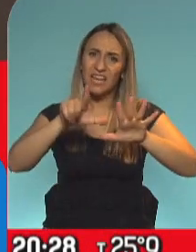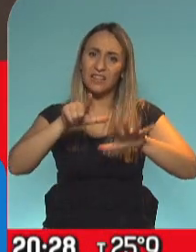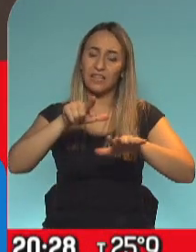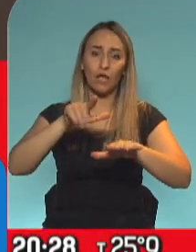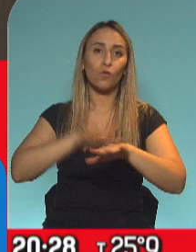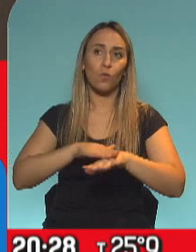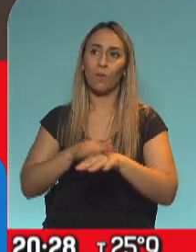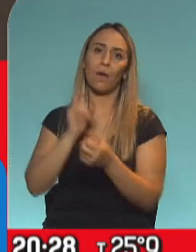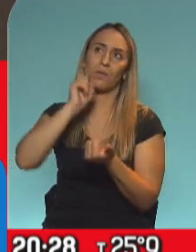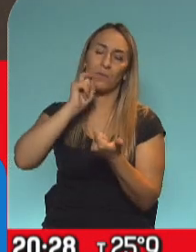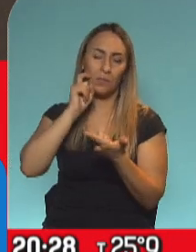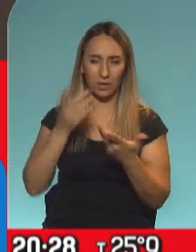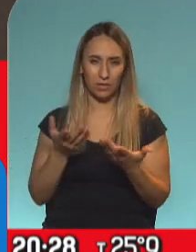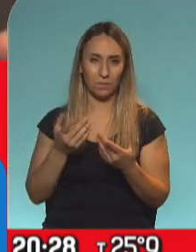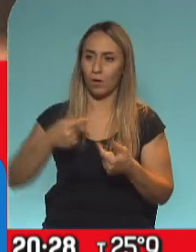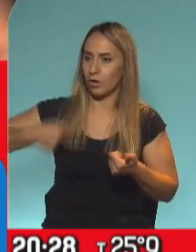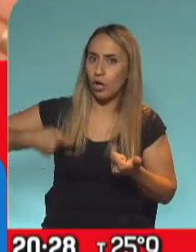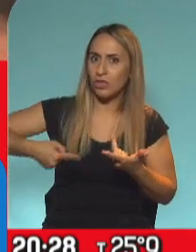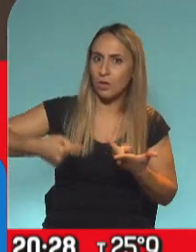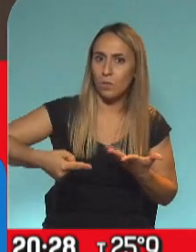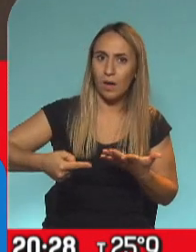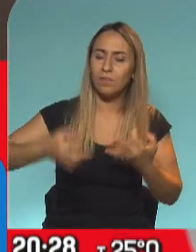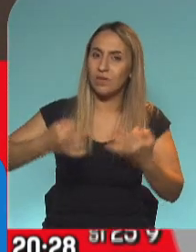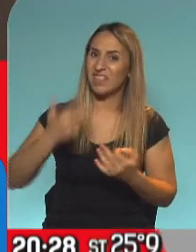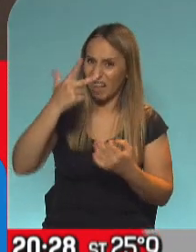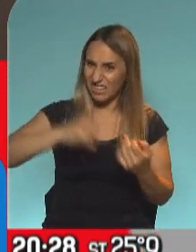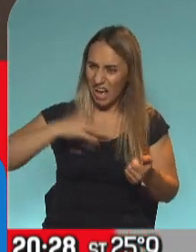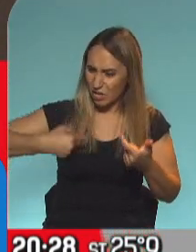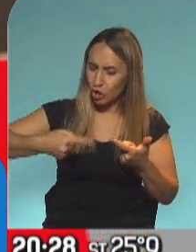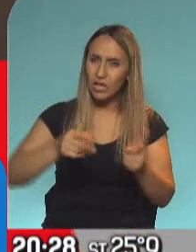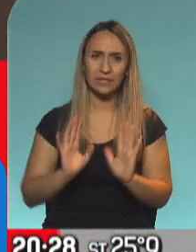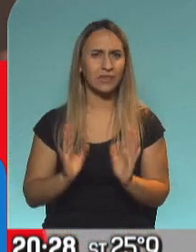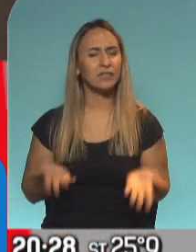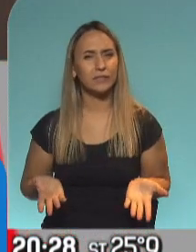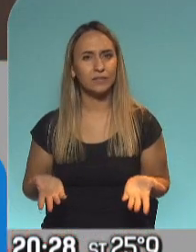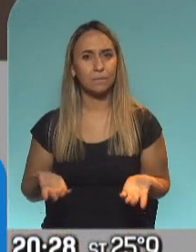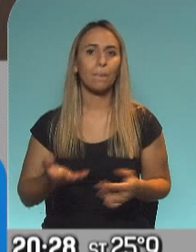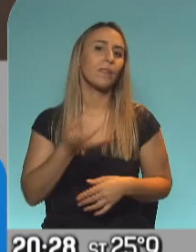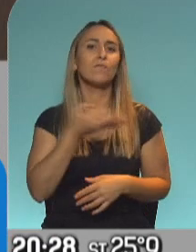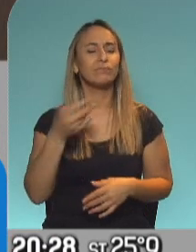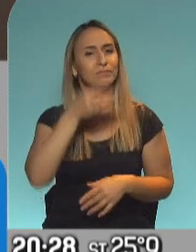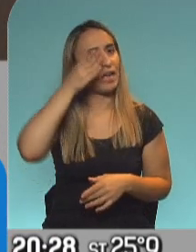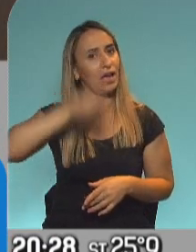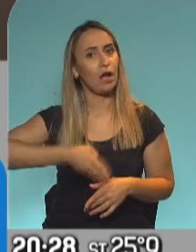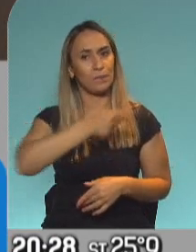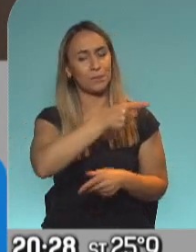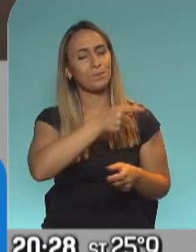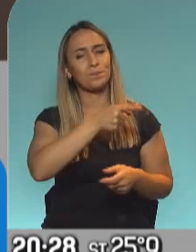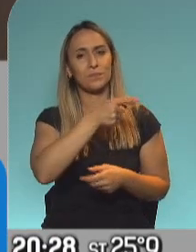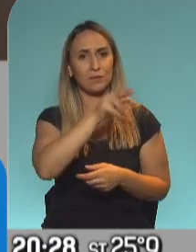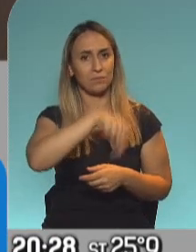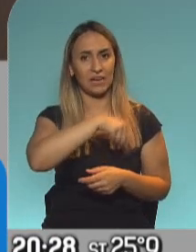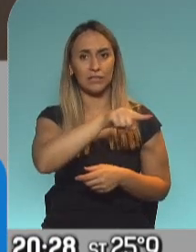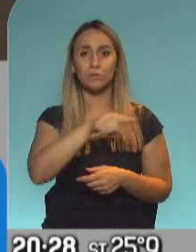viene repitiendo de manera interrumpida hace 3 años. Y evidentemente, como vos bien dijiste, si bien en el procesamiento